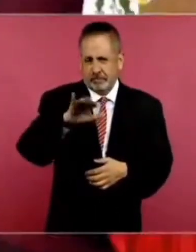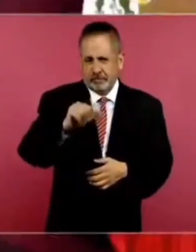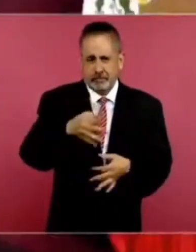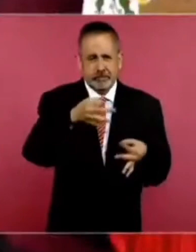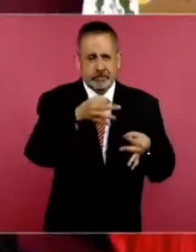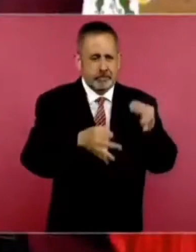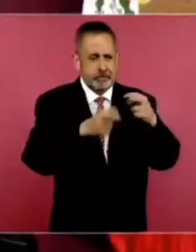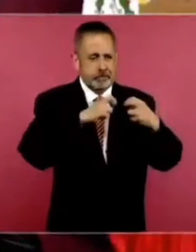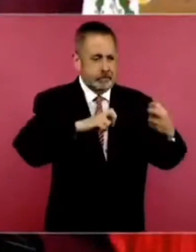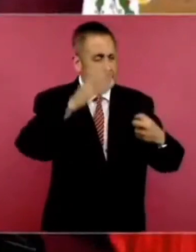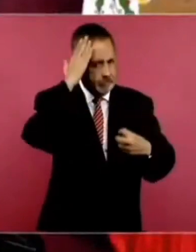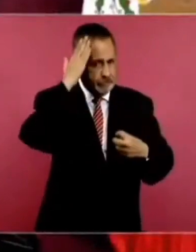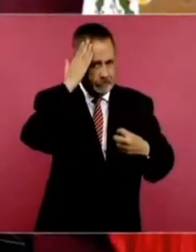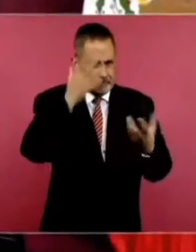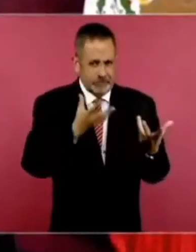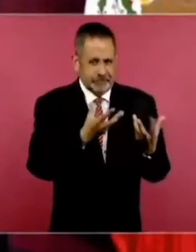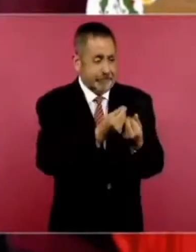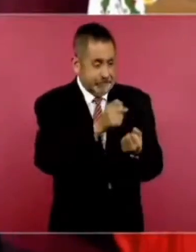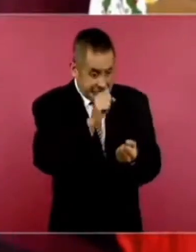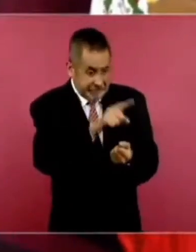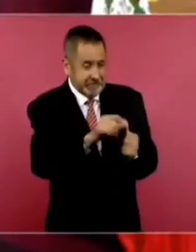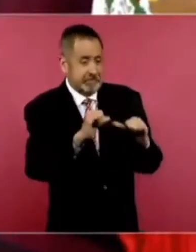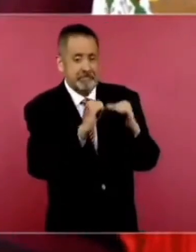que pertenece a esa asociación